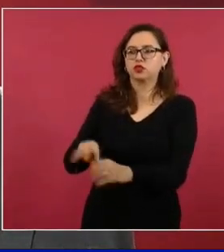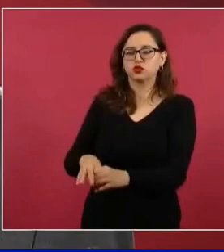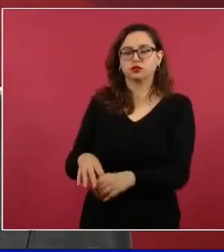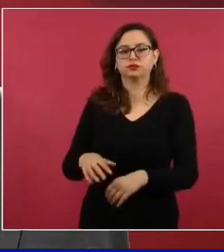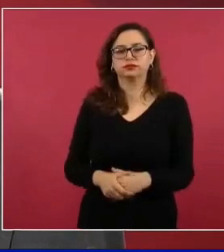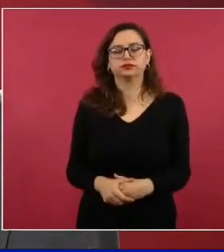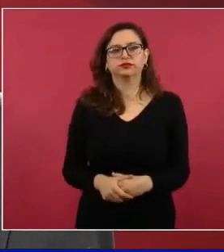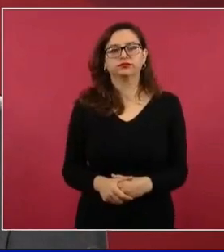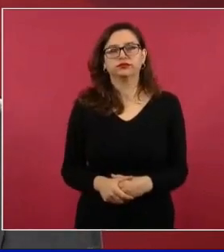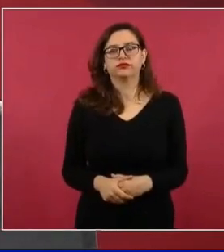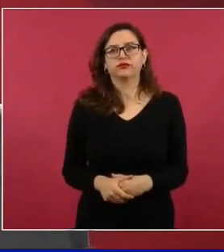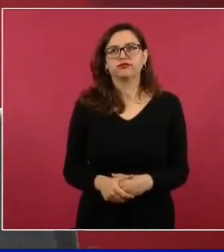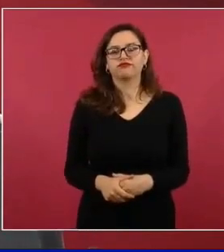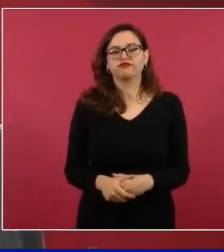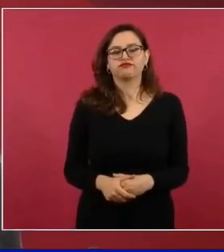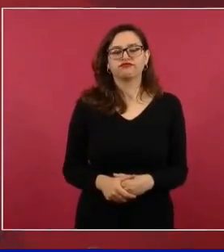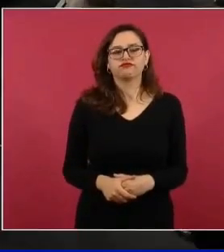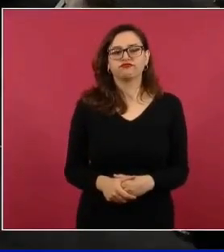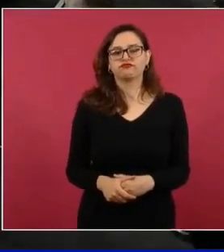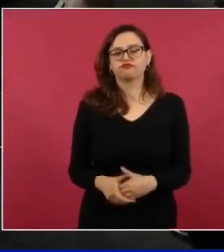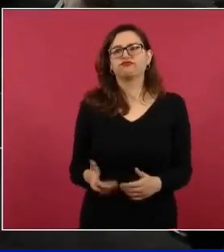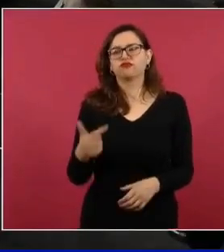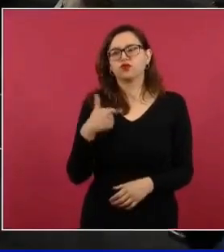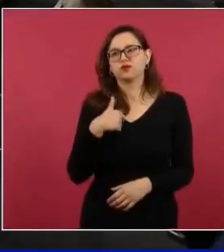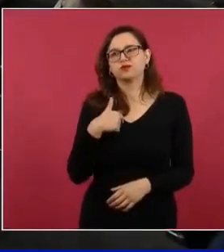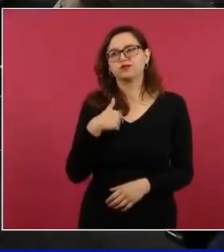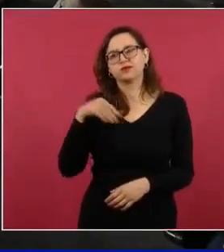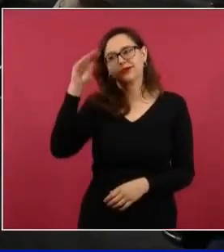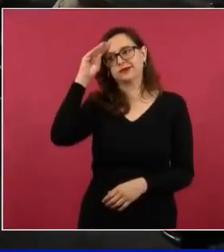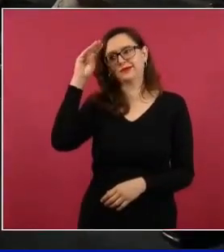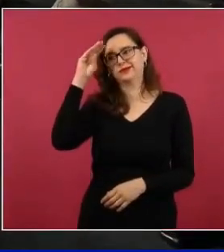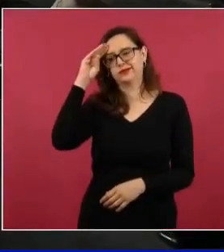Todo eso se pudo llevar a cabo.